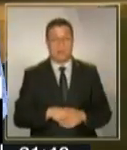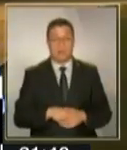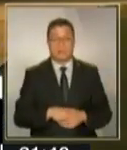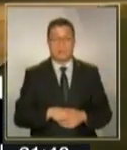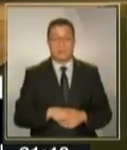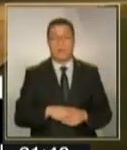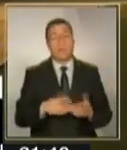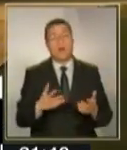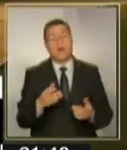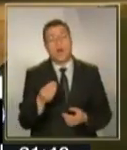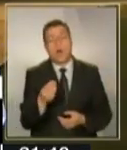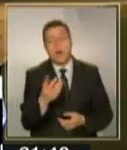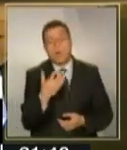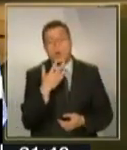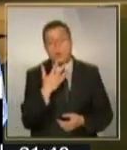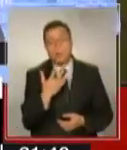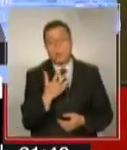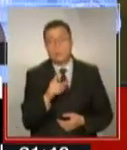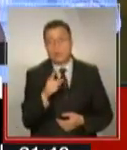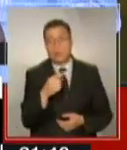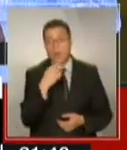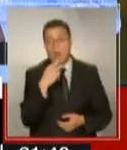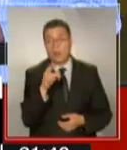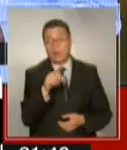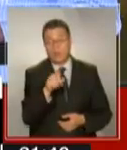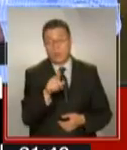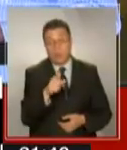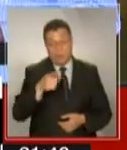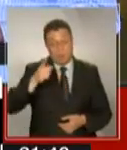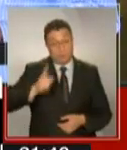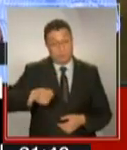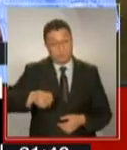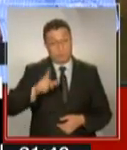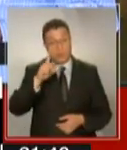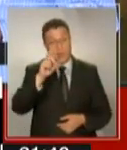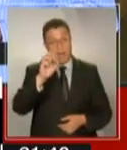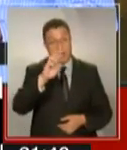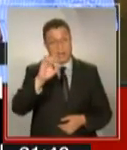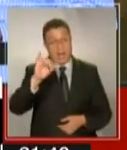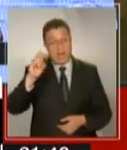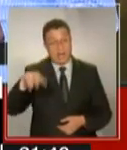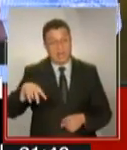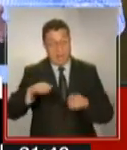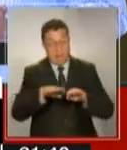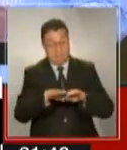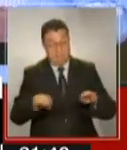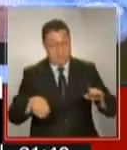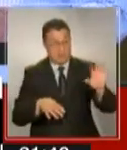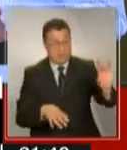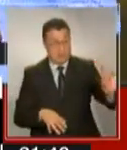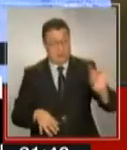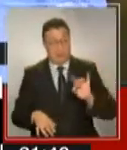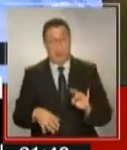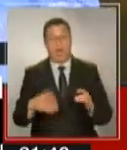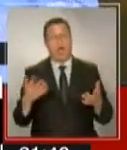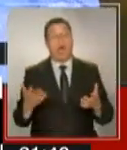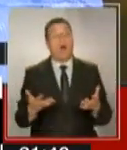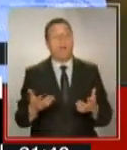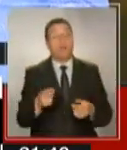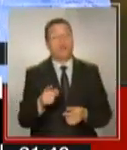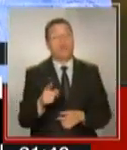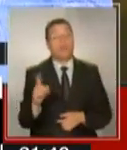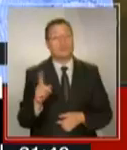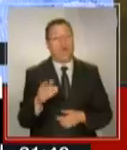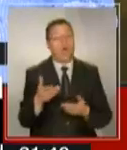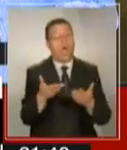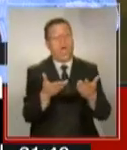¿Cómo? Perdón, no le escuché bien. Le repito, ¿fue una imposición de Carlos Larraín el que él estuviera en la mesa? Porque si no lo habían